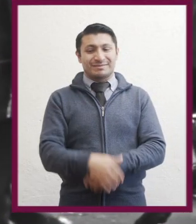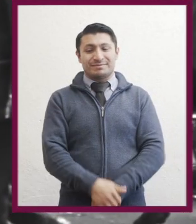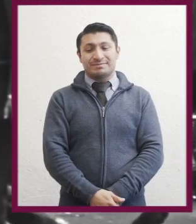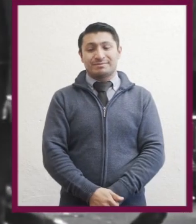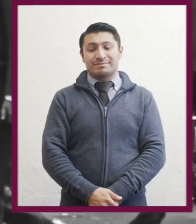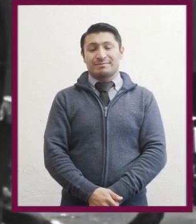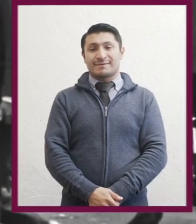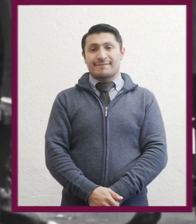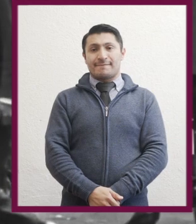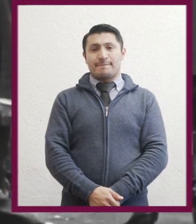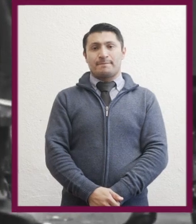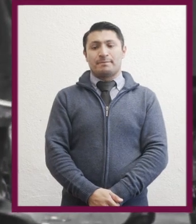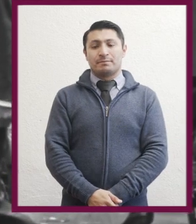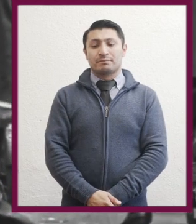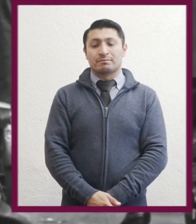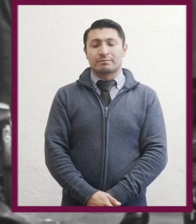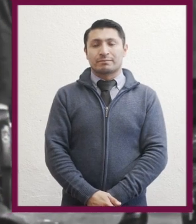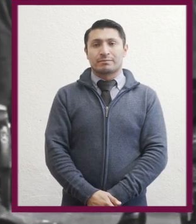realmente.